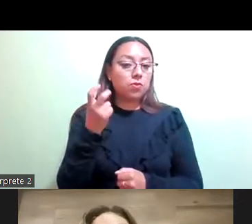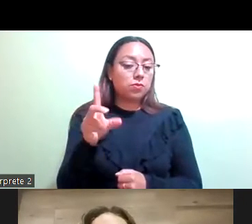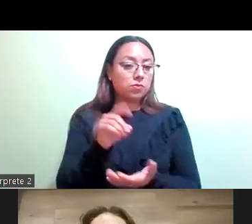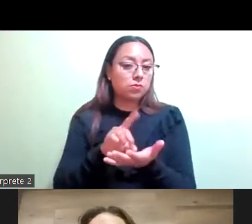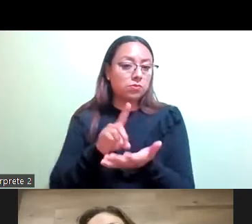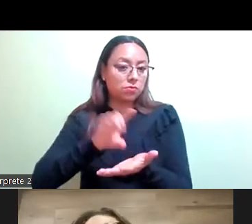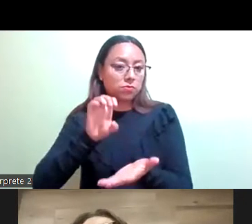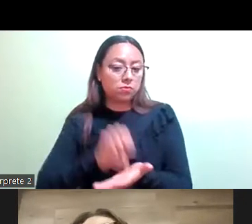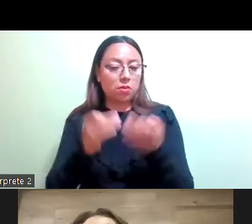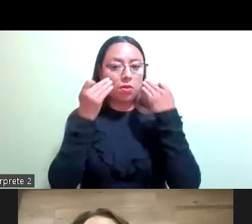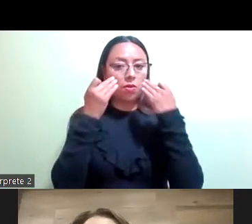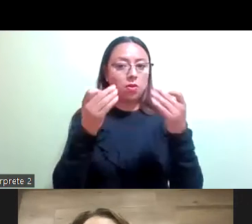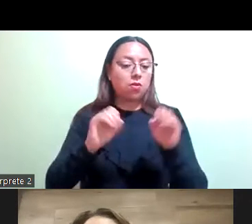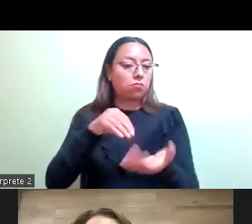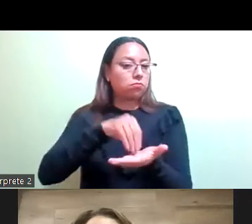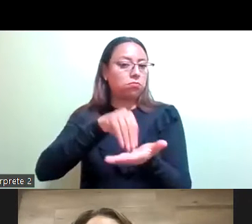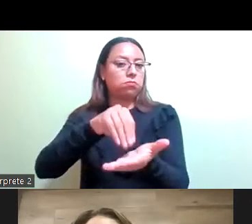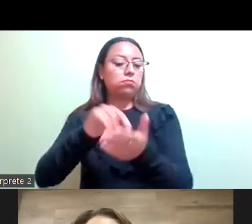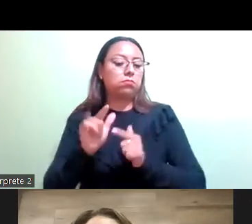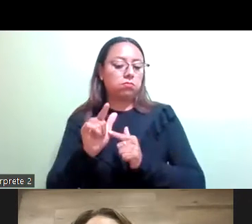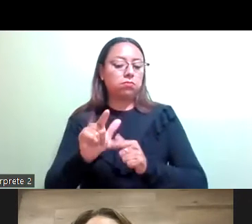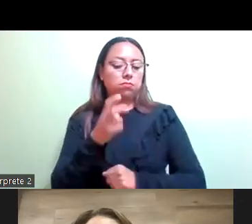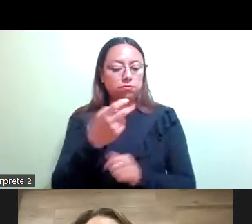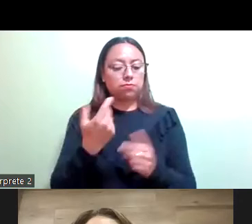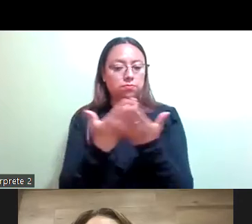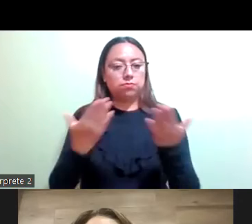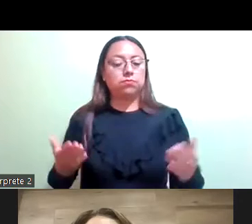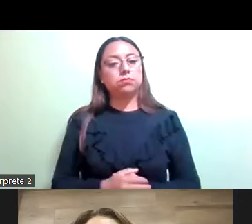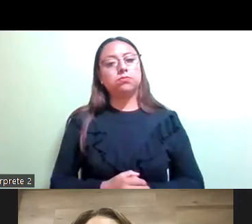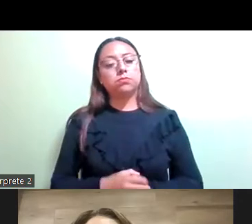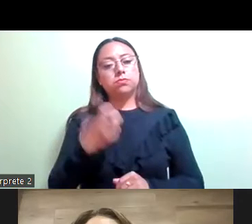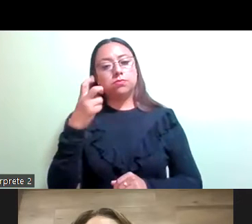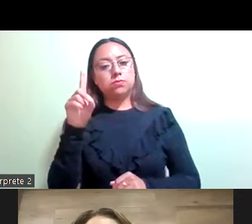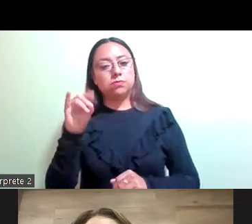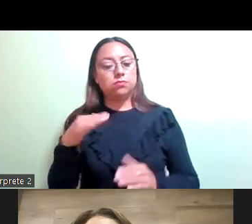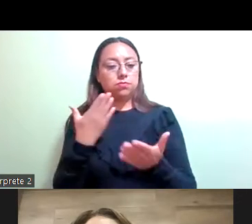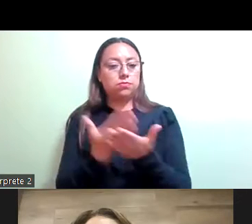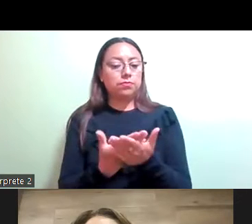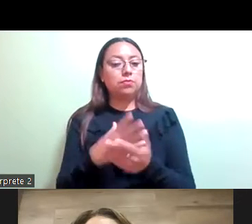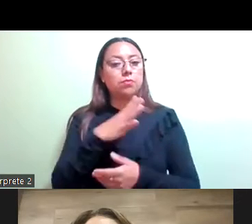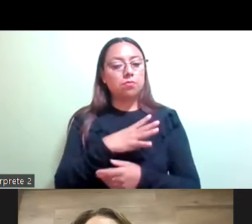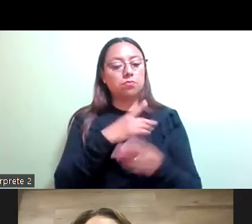y permanente. En ese sentido, en el dictamen de opinión se brindan una